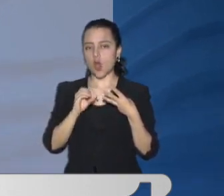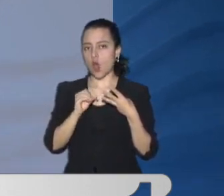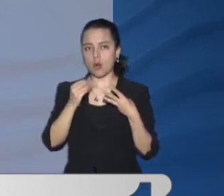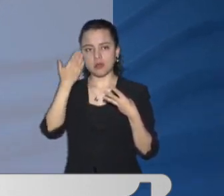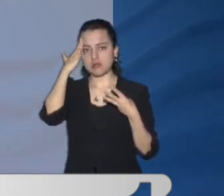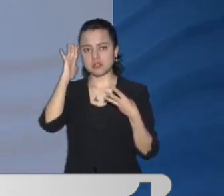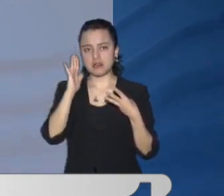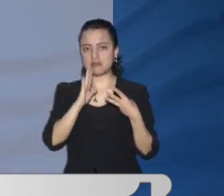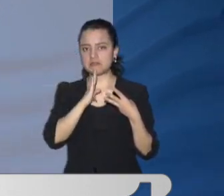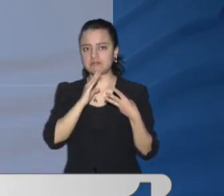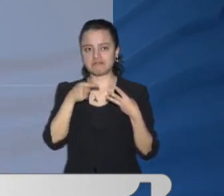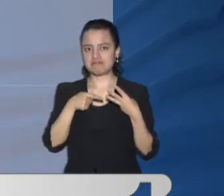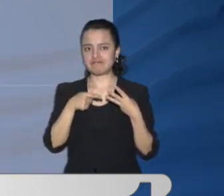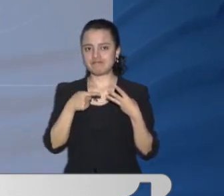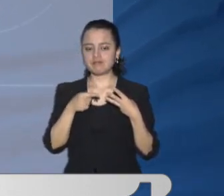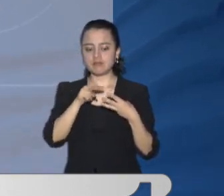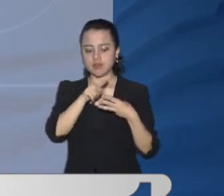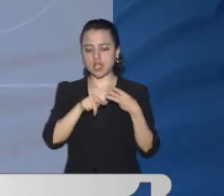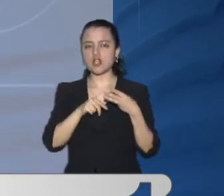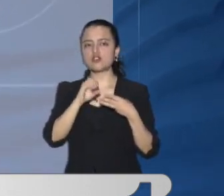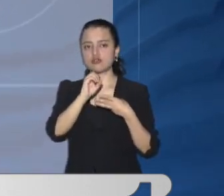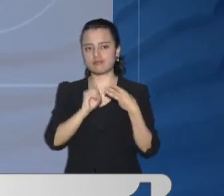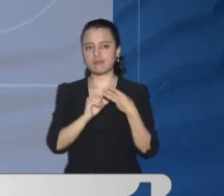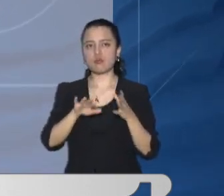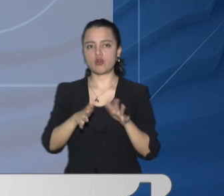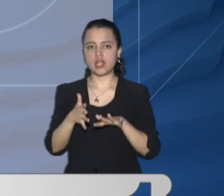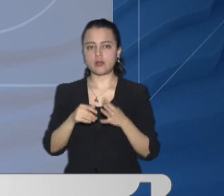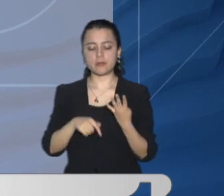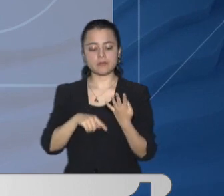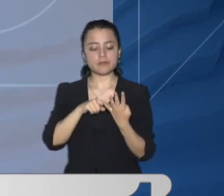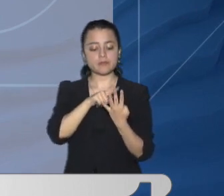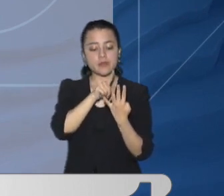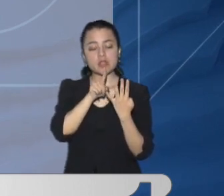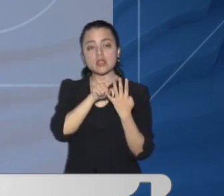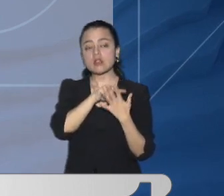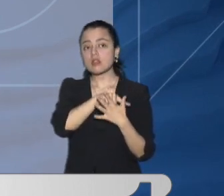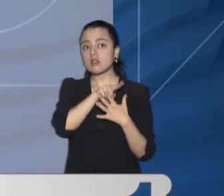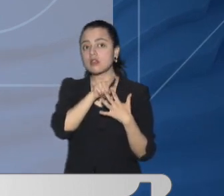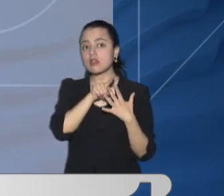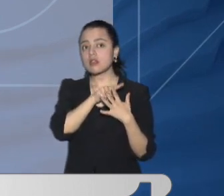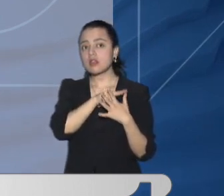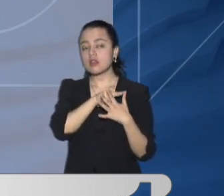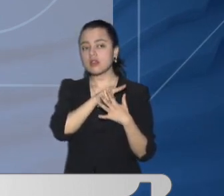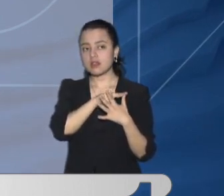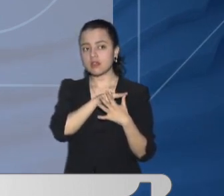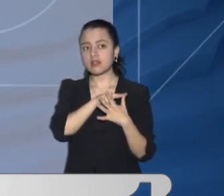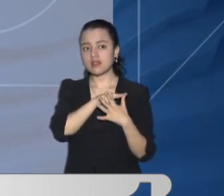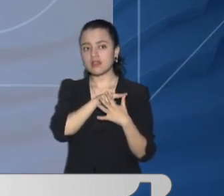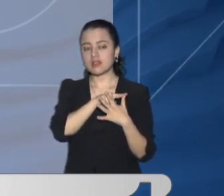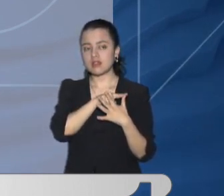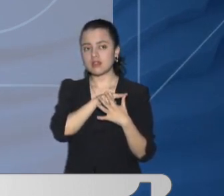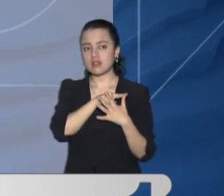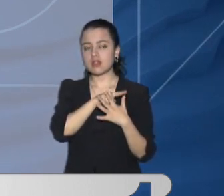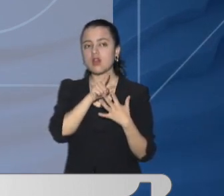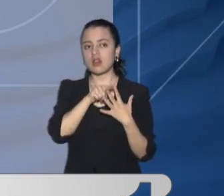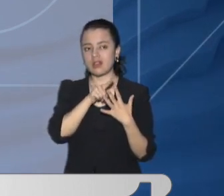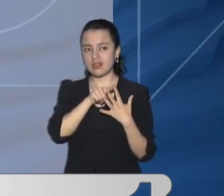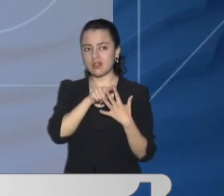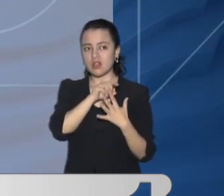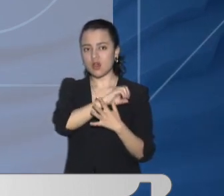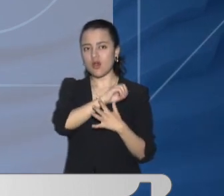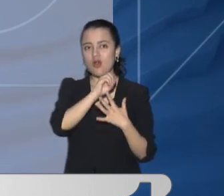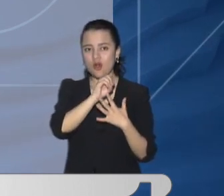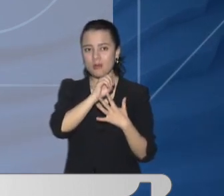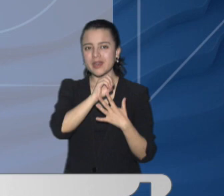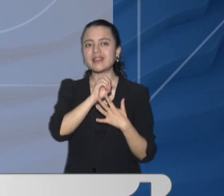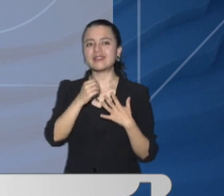identificar. Los 2 heridos, Germán Daniel Cohn Cortés, de 22 años, y Juan David Ramírez Hernández, de 18, son atendidos